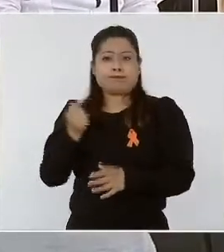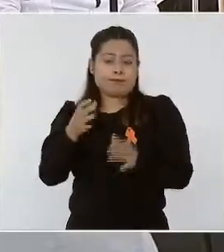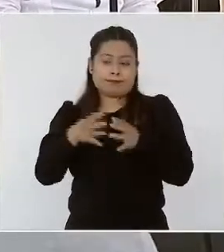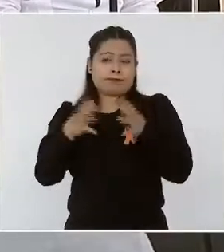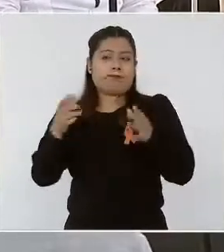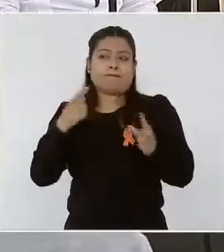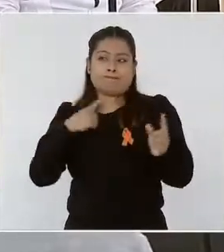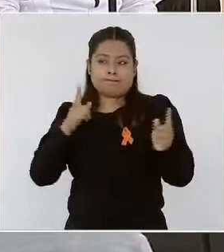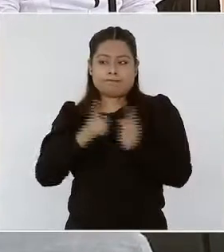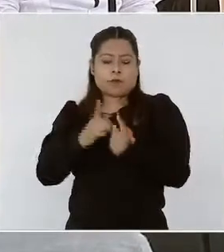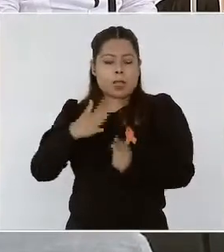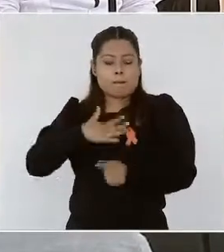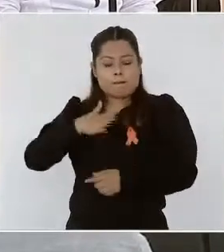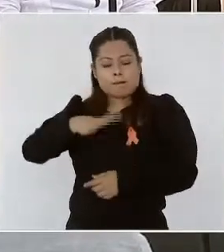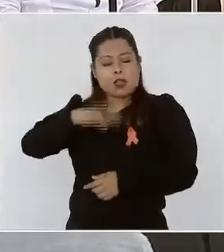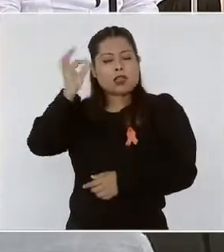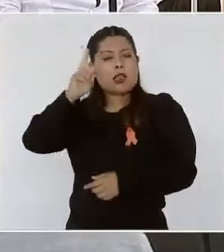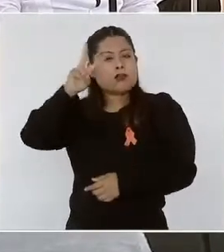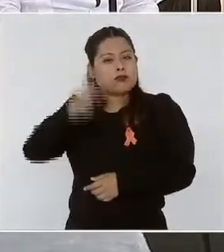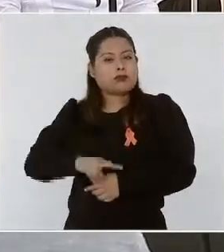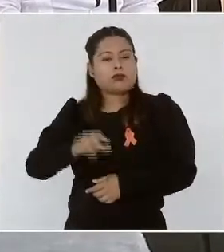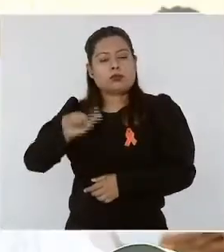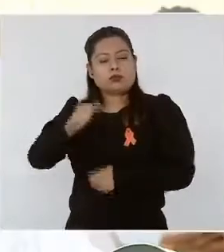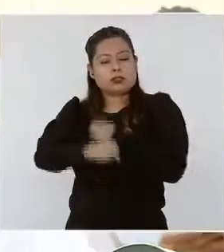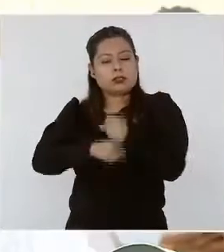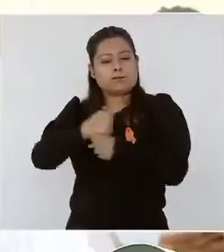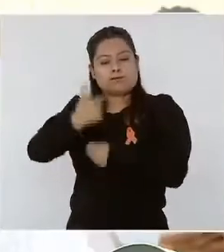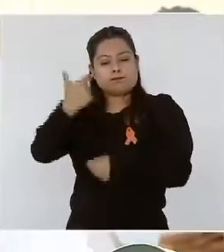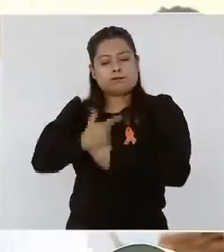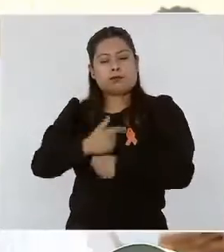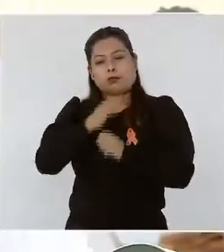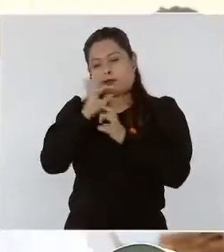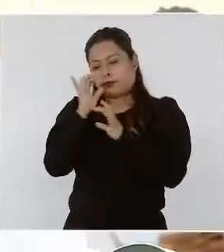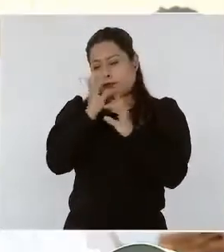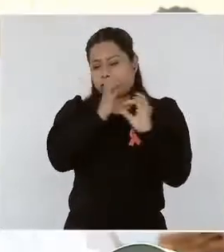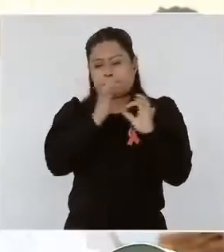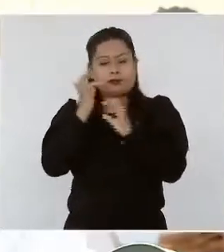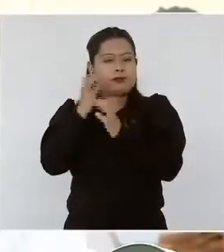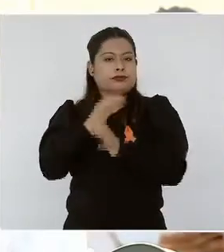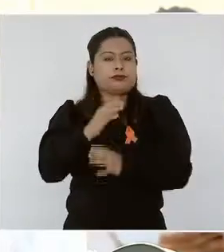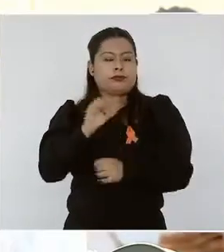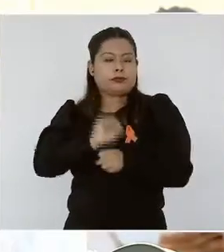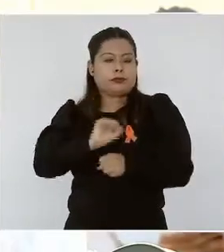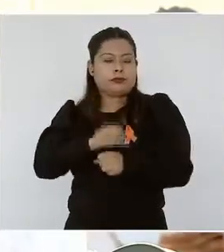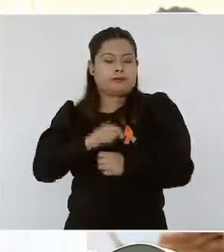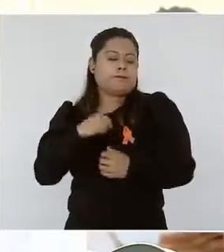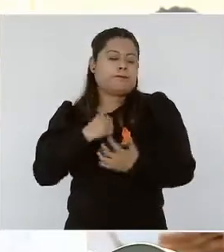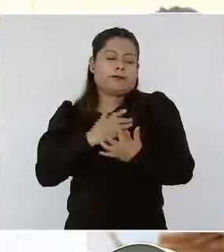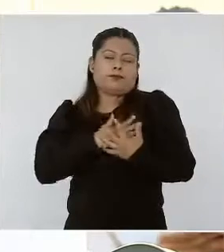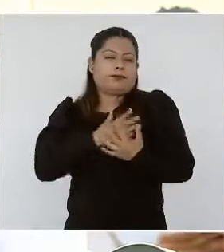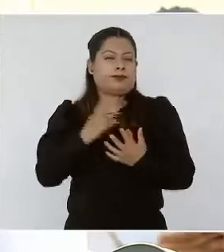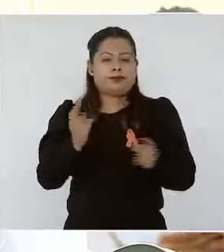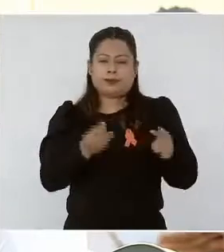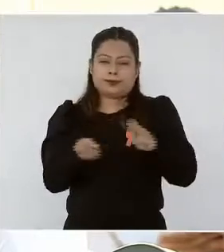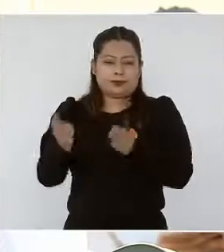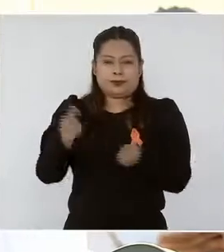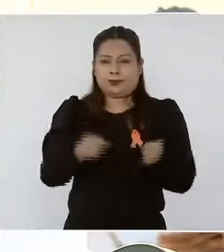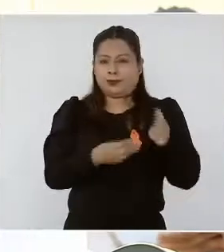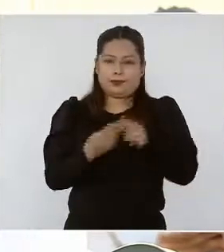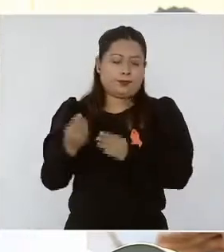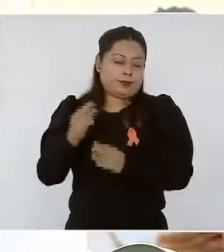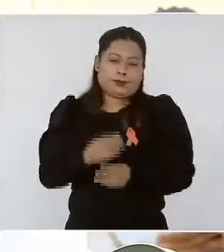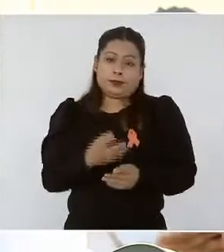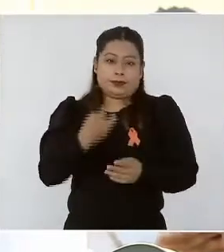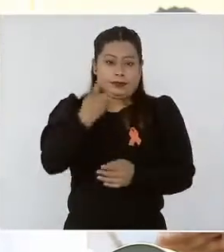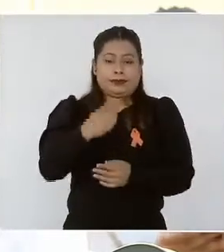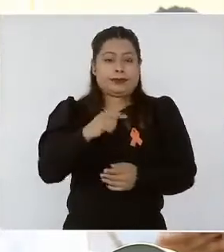de encontrar mi vocación verdadera a los 11 años, cuando toqué una flauta en la secundaria y cuando me enamoré de la música clásica desde el primer momento, así,